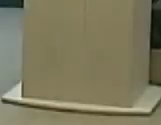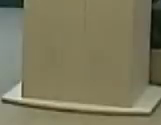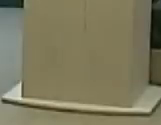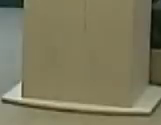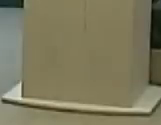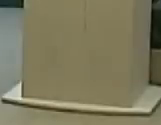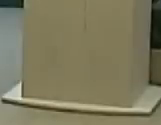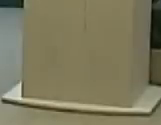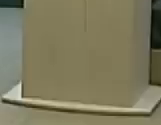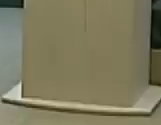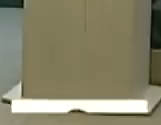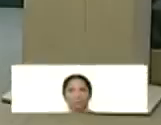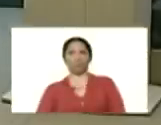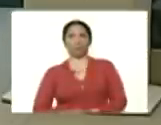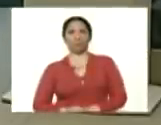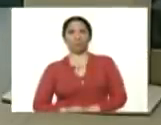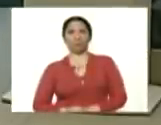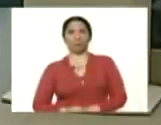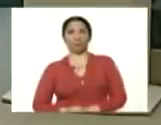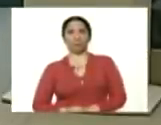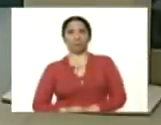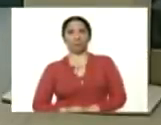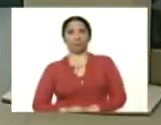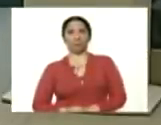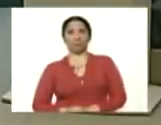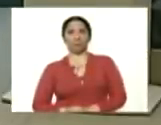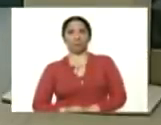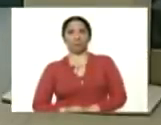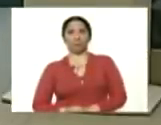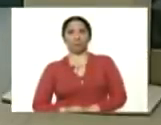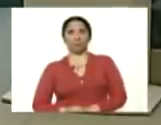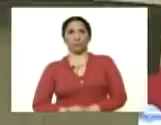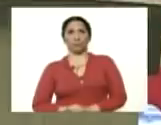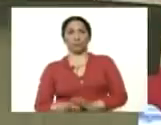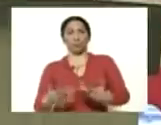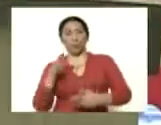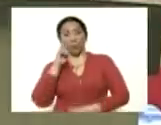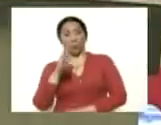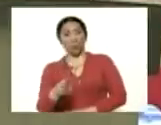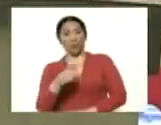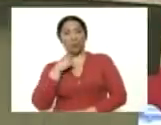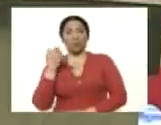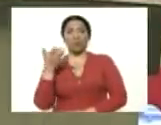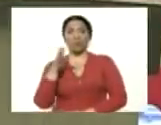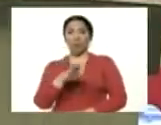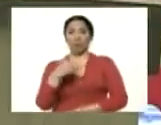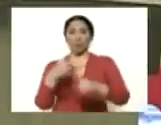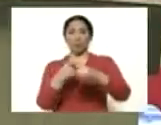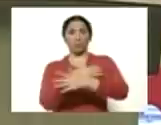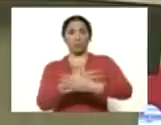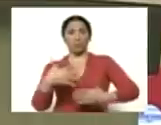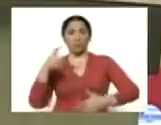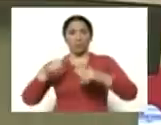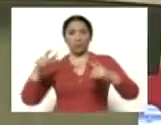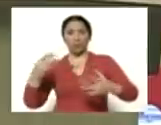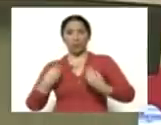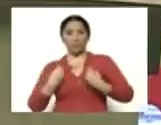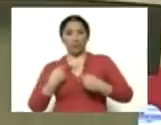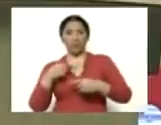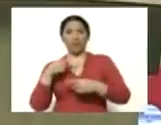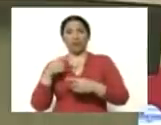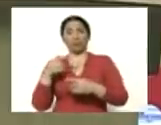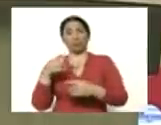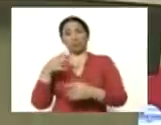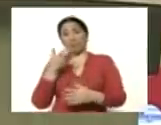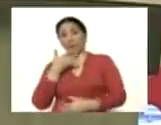42,6 casos por millón de habitantes. Cuando vemos muertes por millón de habitantes, en el